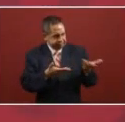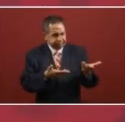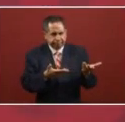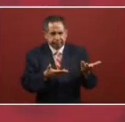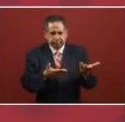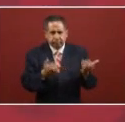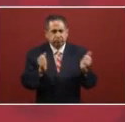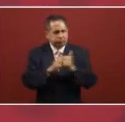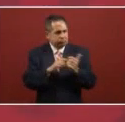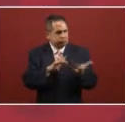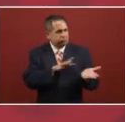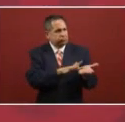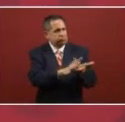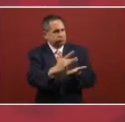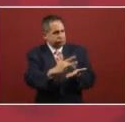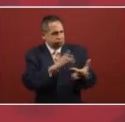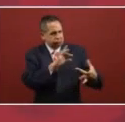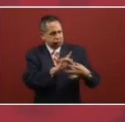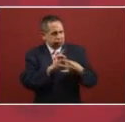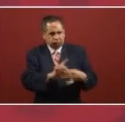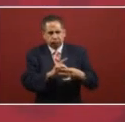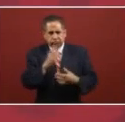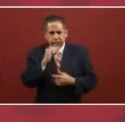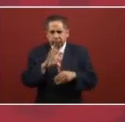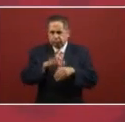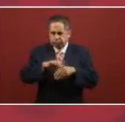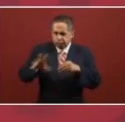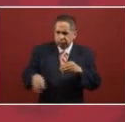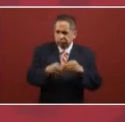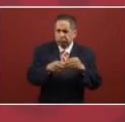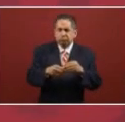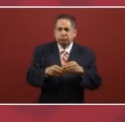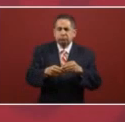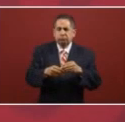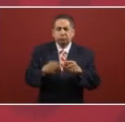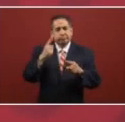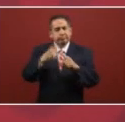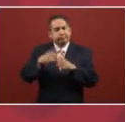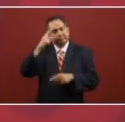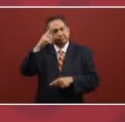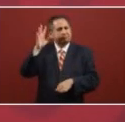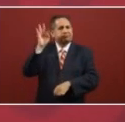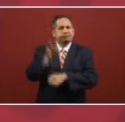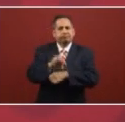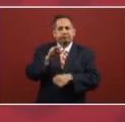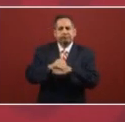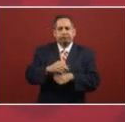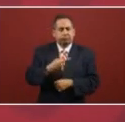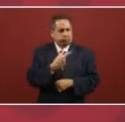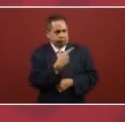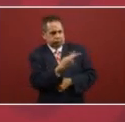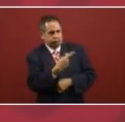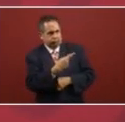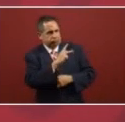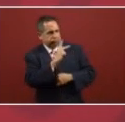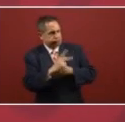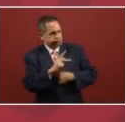y la colaboración. Y agrego, por el bien de nuestros